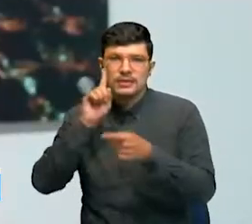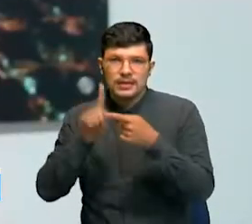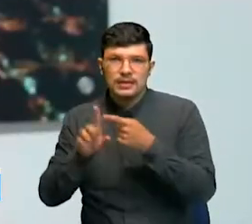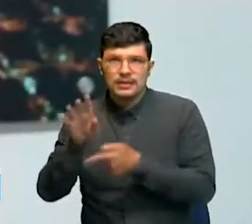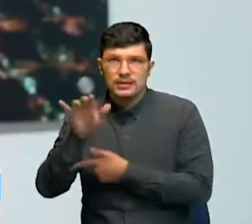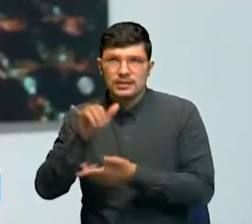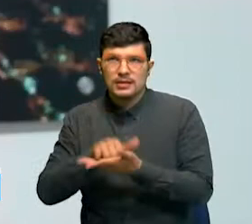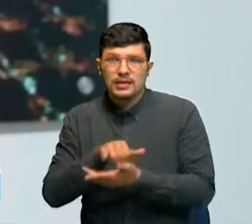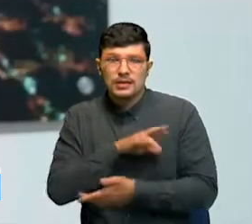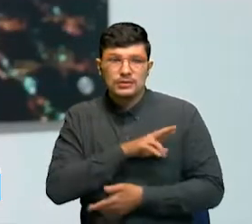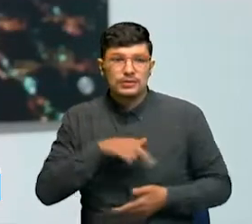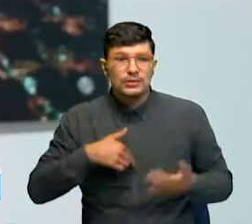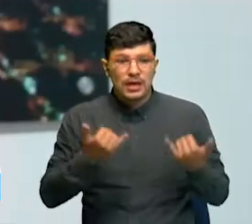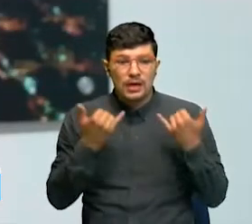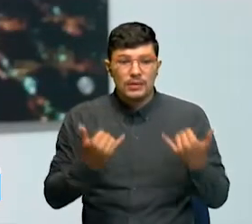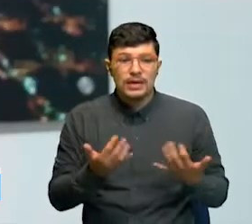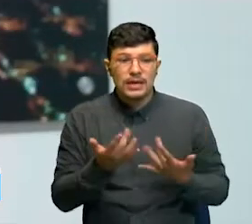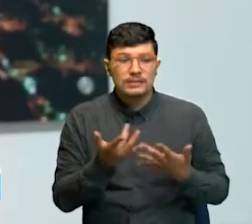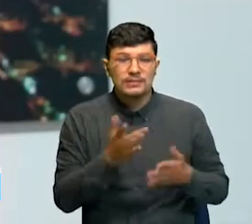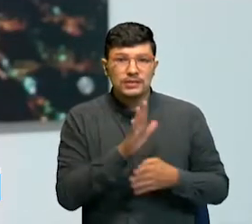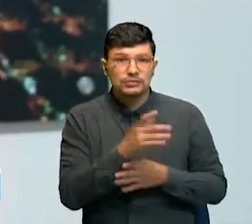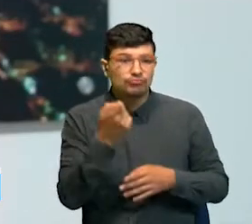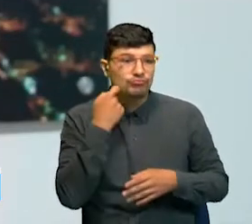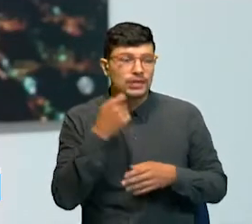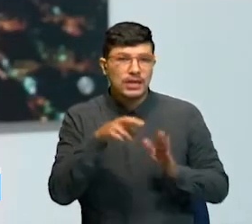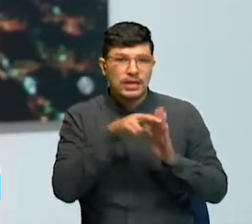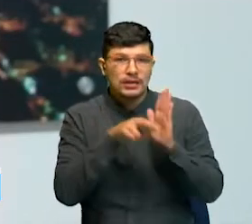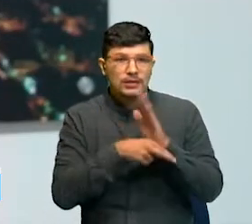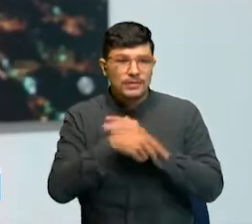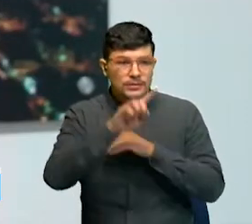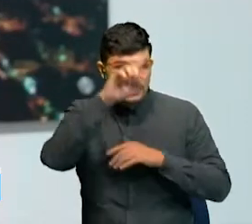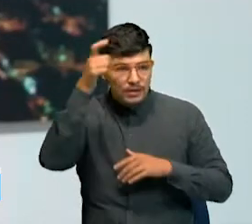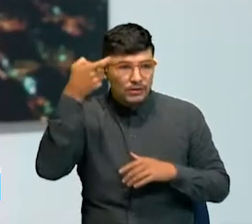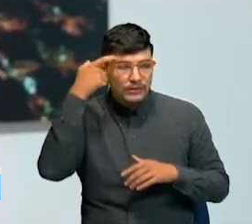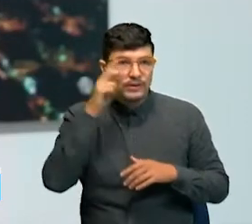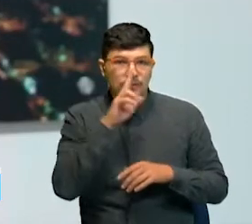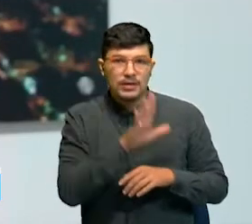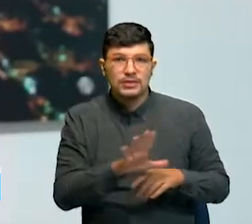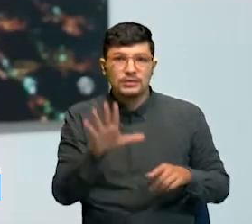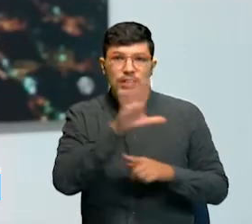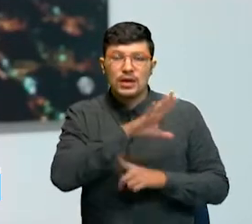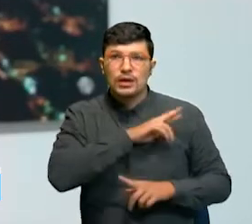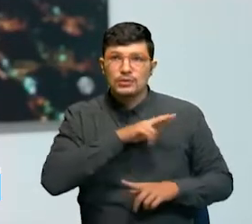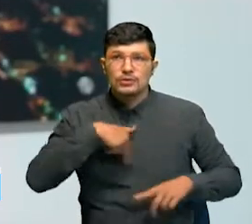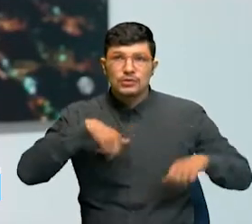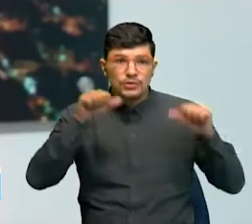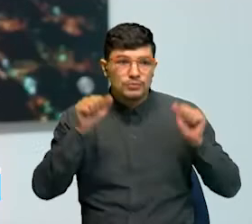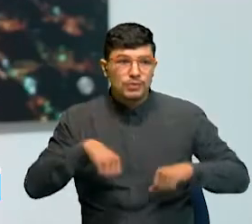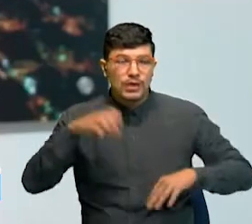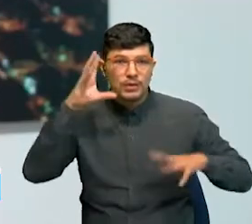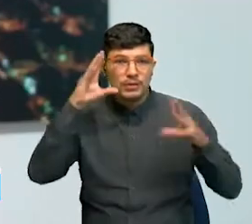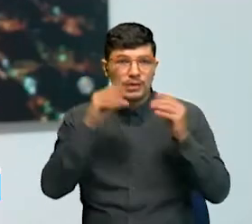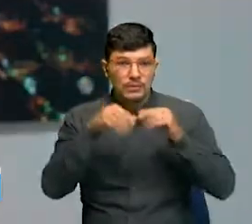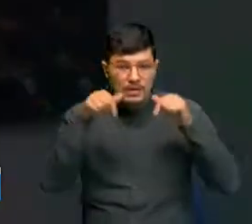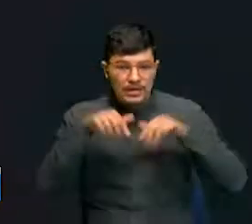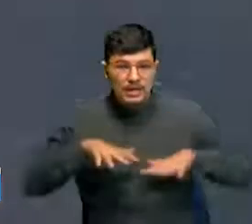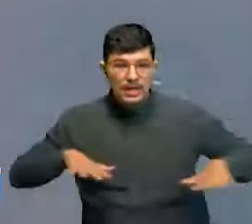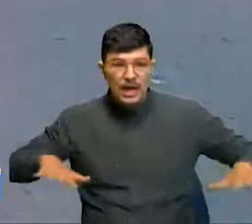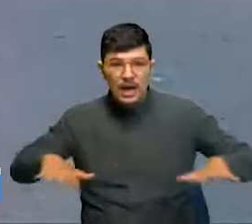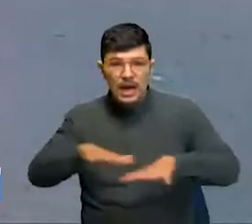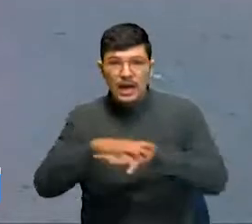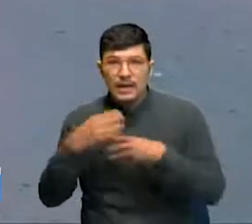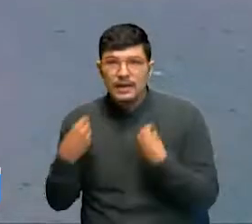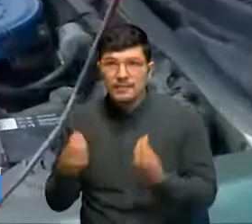con la norma, última norma que sacó el gobierno nacional, nosotros poder expedir un acuerdo metropolitano para que